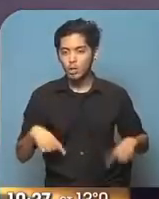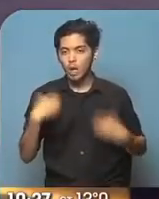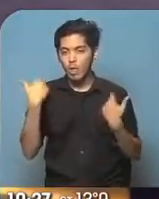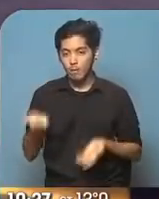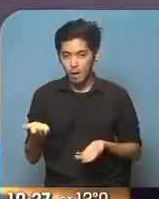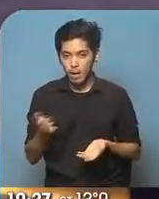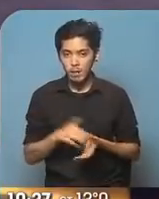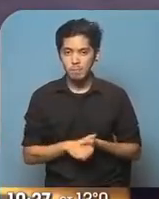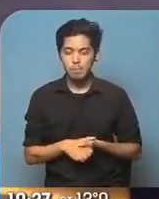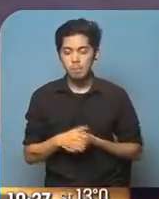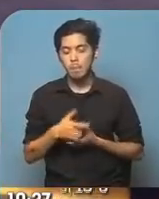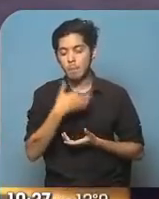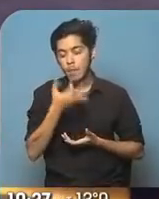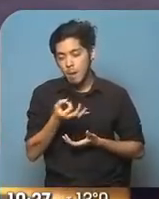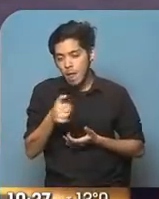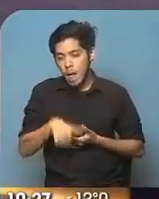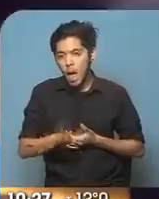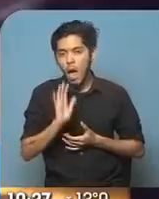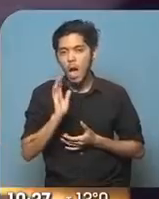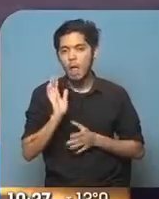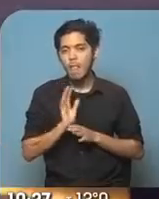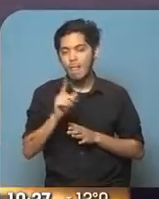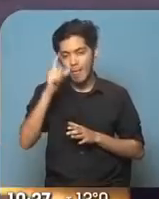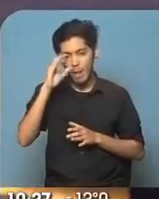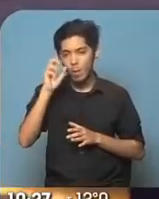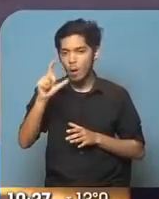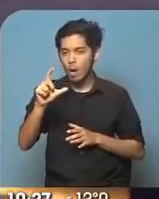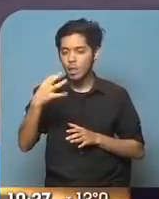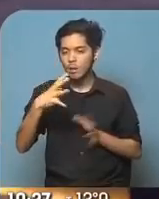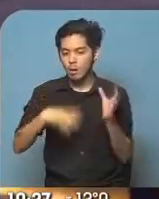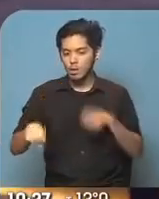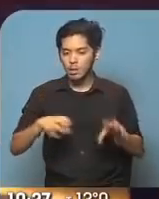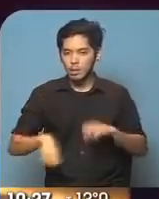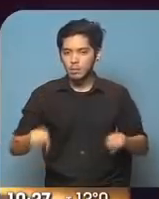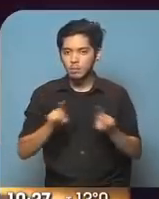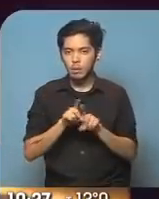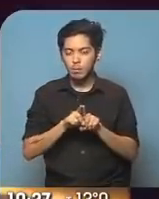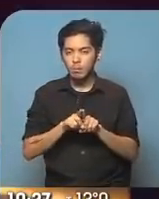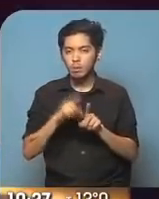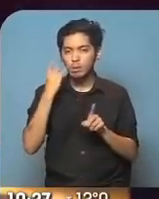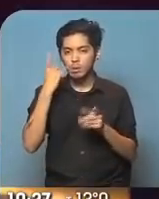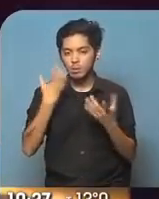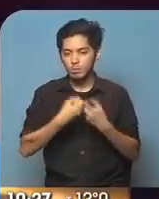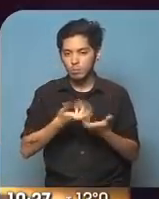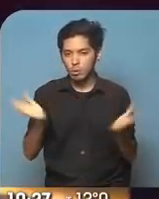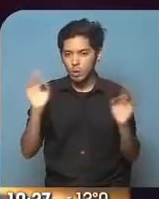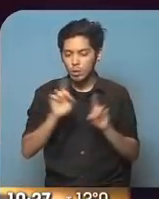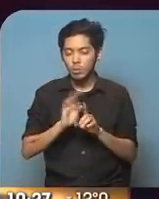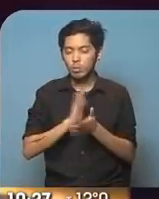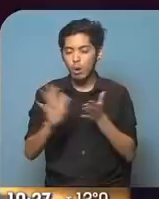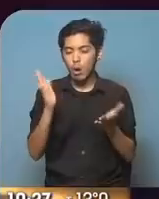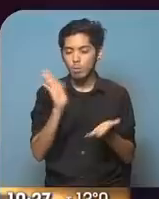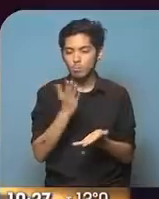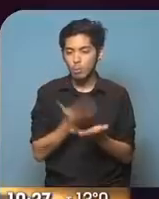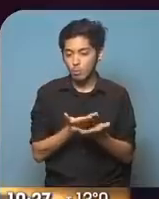y la verdad que el tema de las lebac hay que desarmarlo y se va a desarmar con una propuesta que se está haciendo en